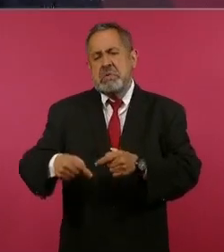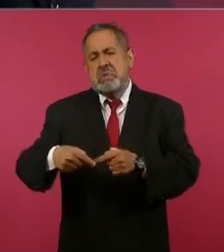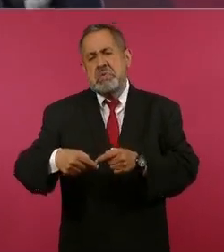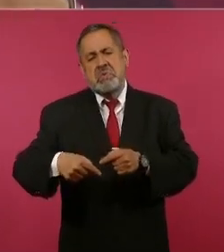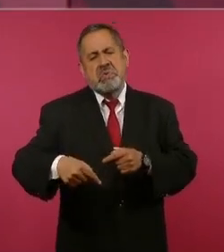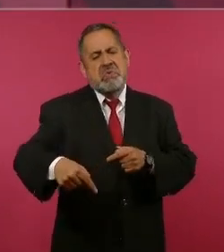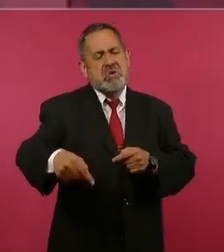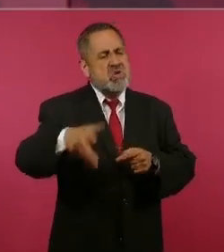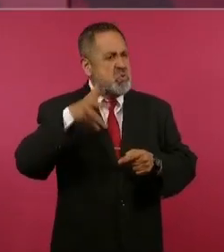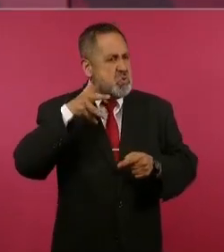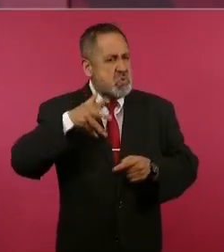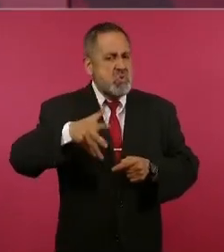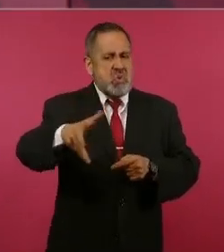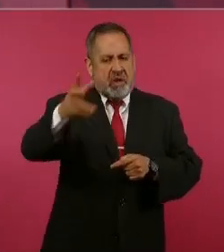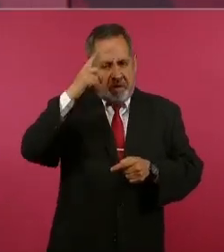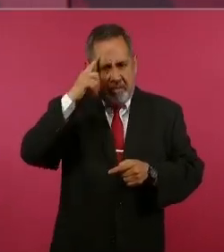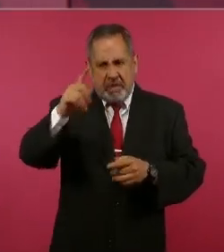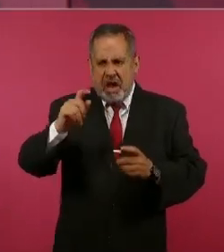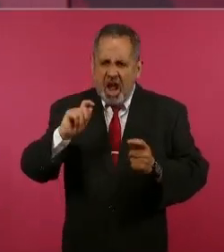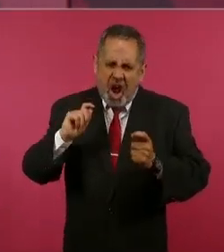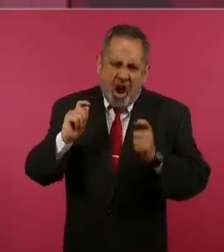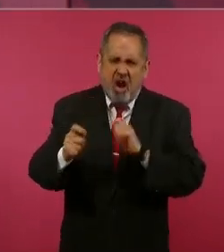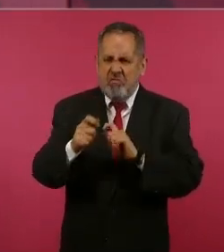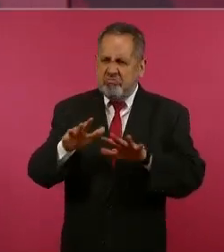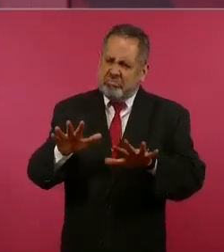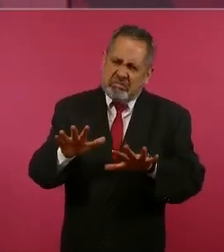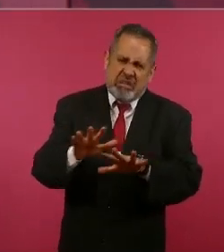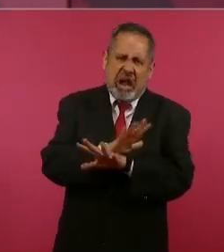de una transformación